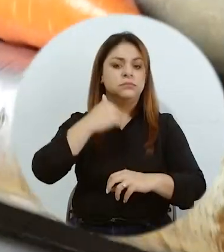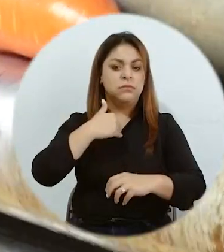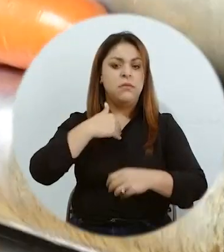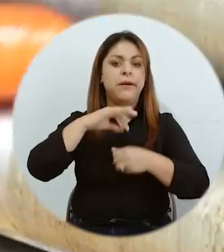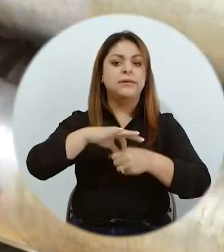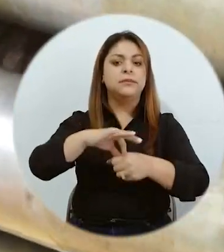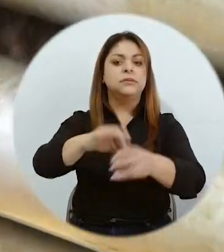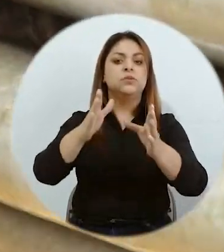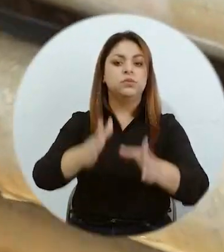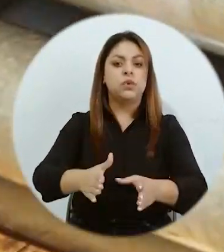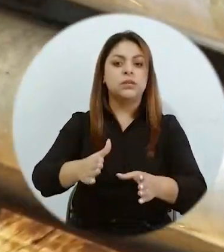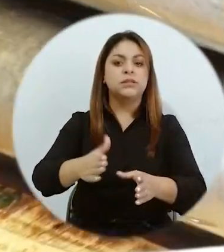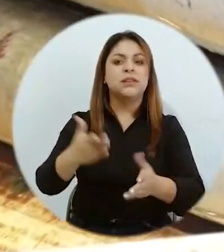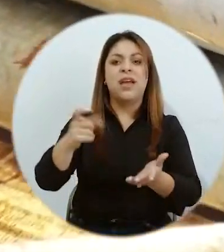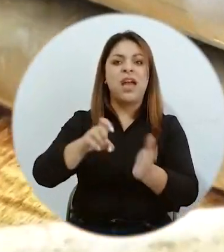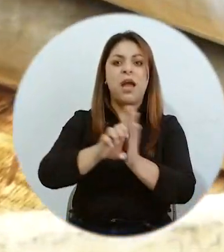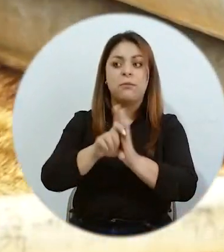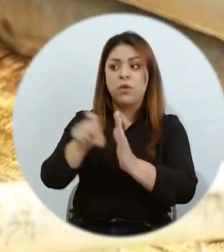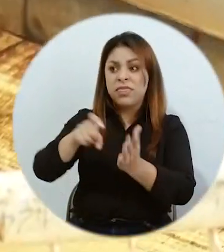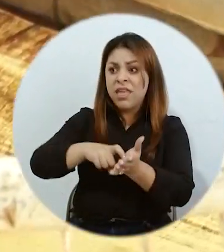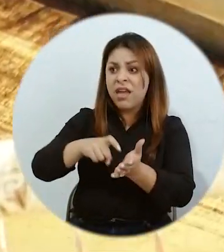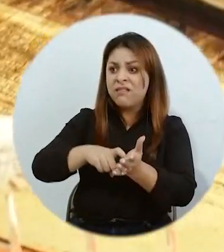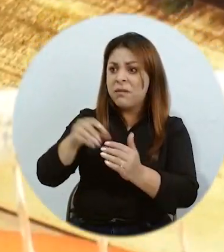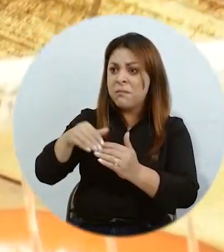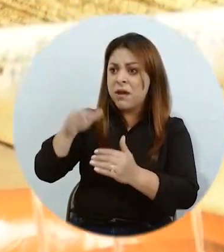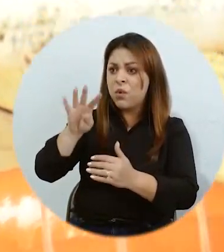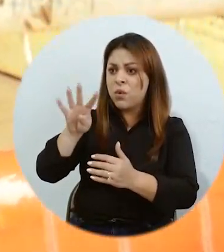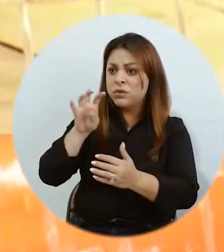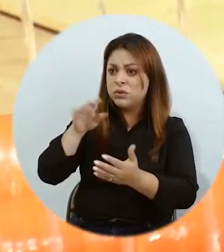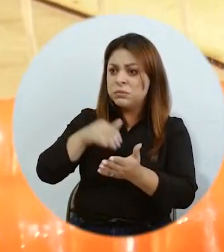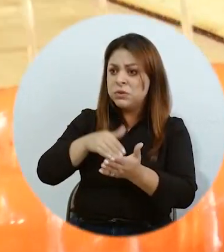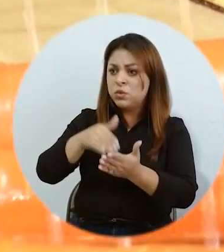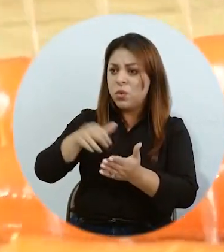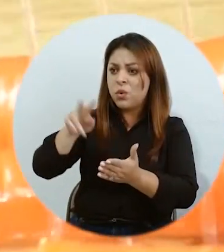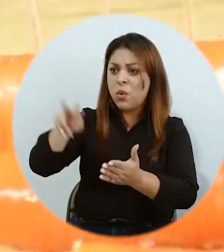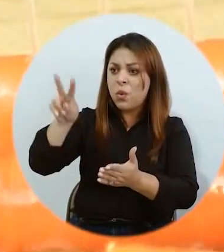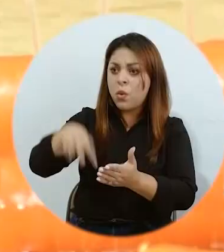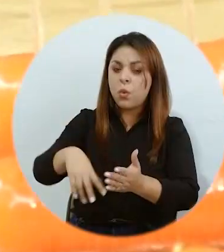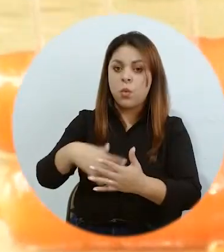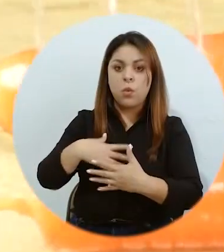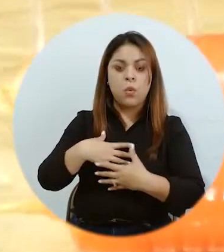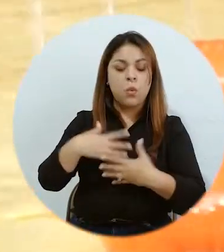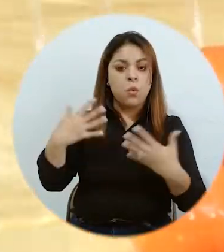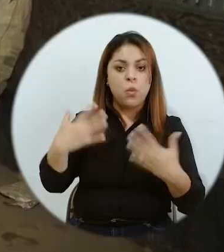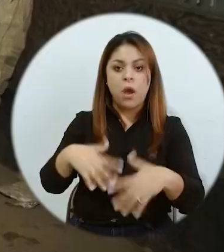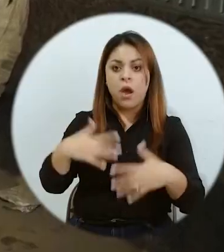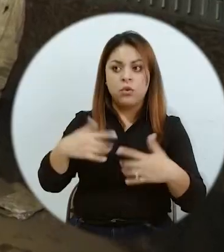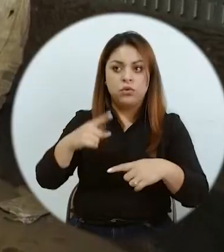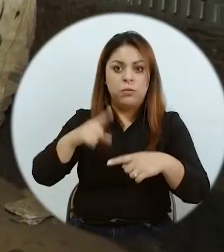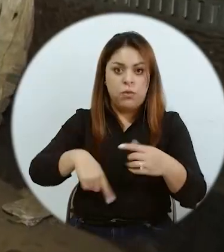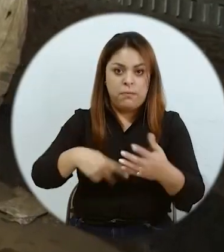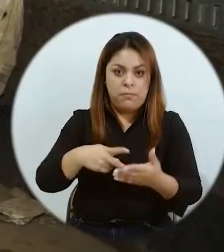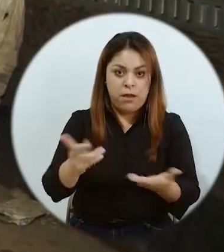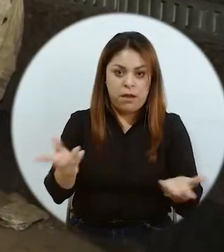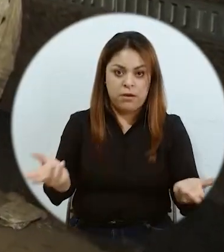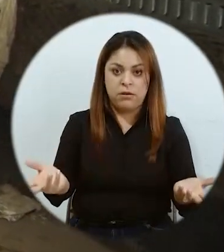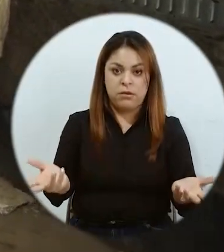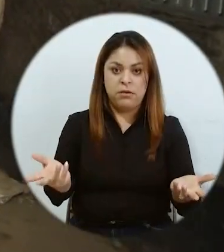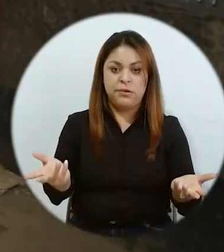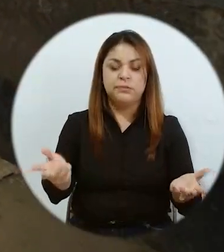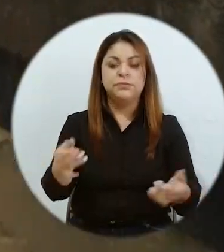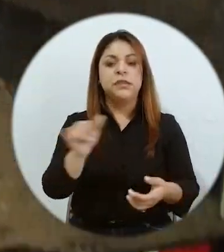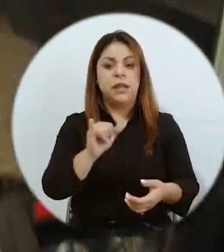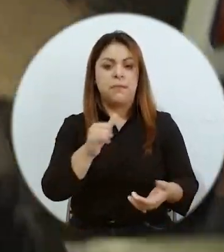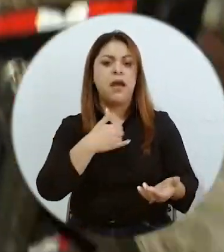encontrado que hay agricultores que deben, por ejemplo, más de 400 millones de colones. Eso es impagable,